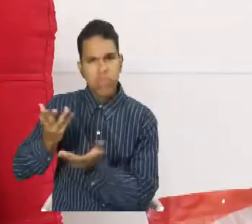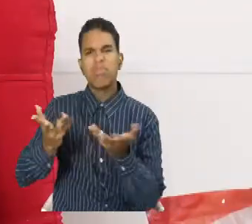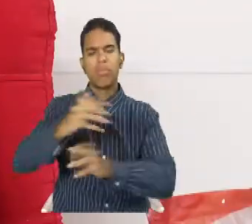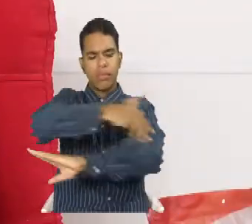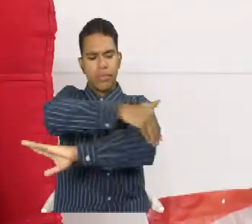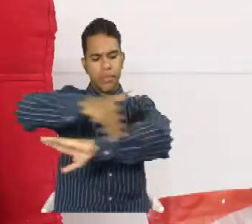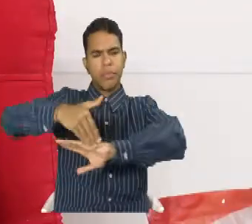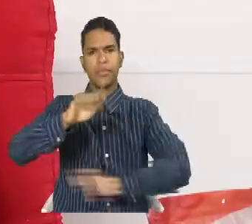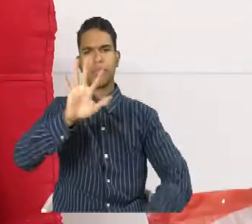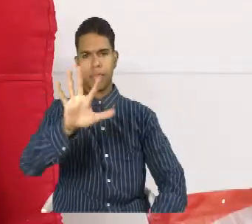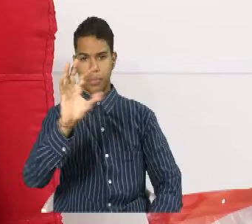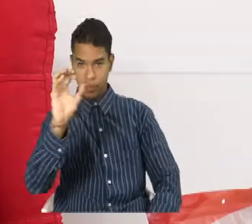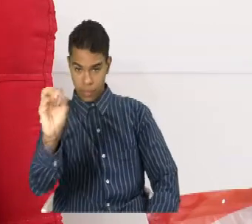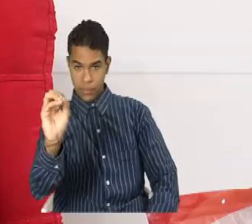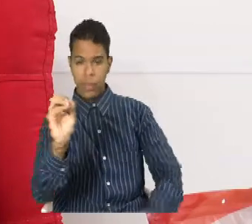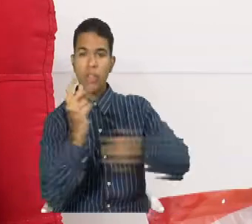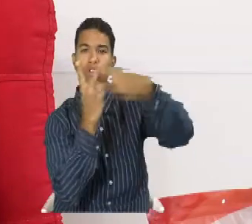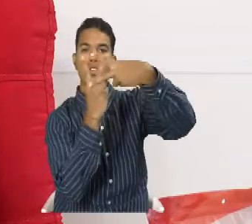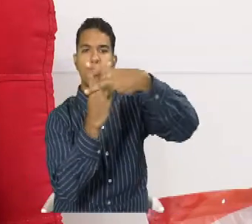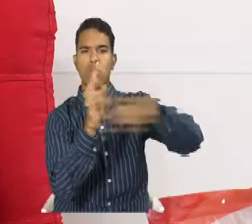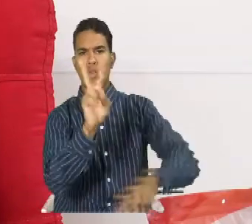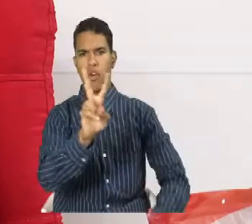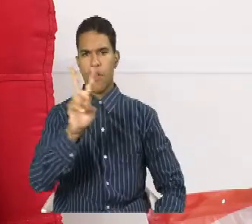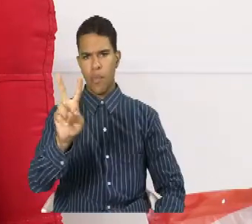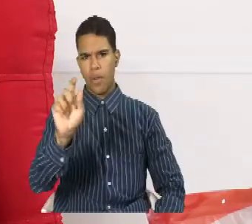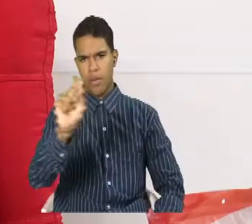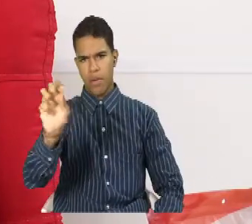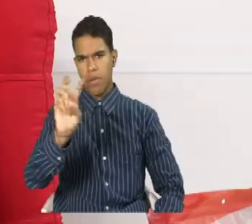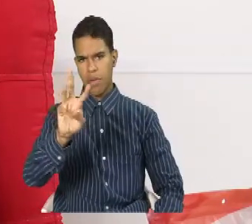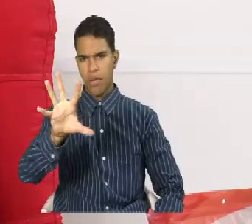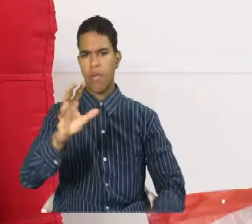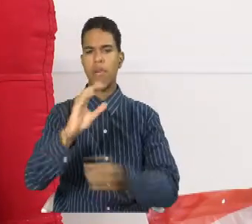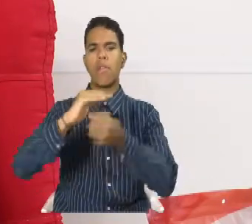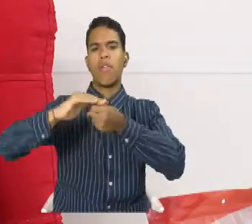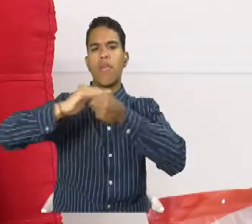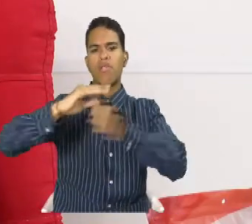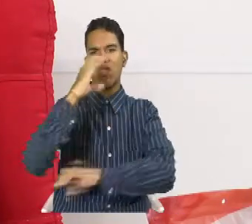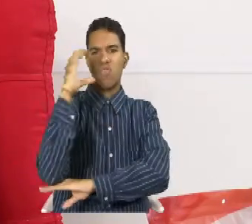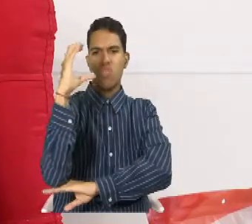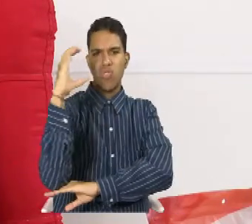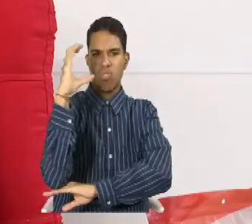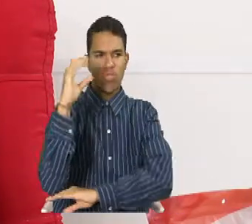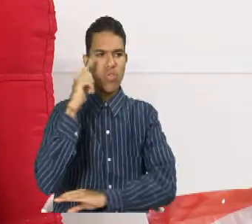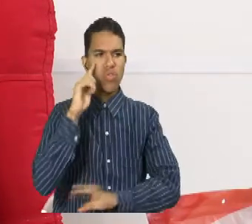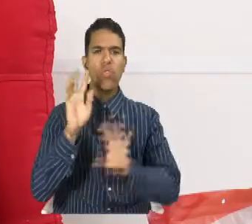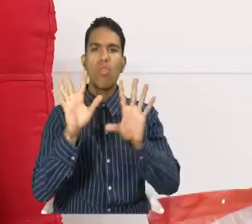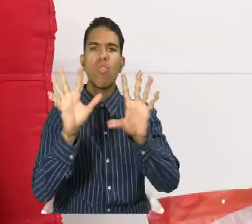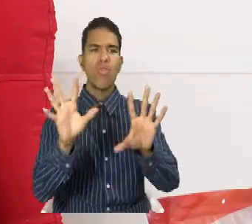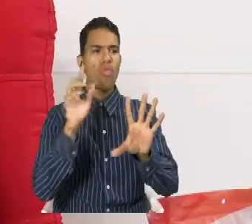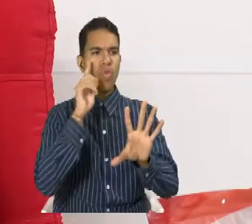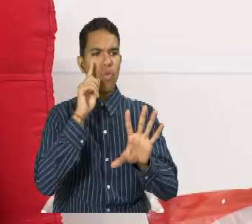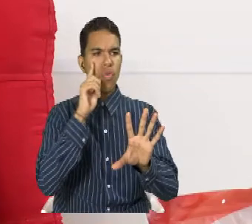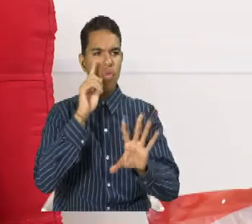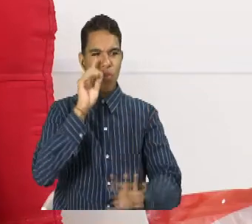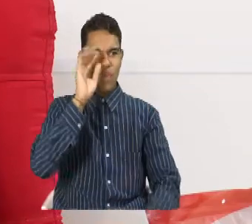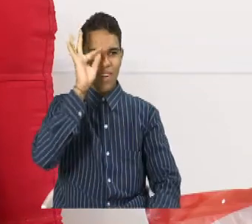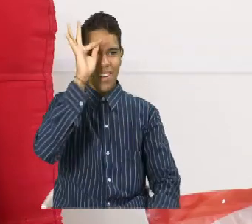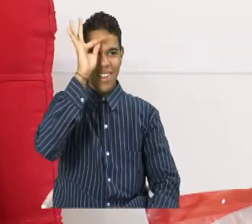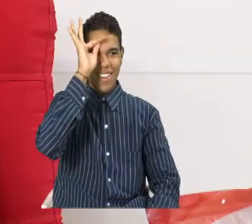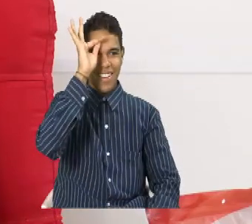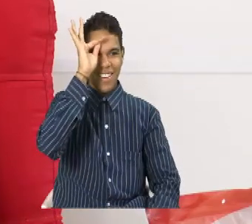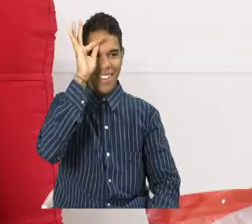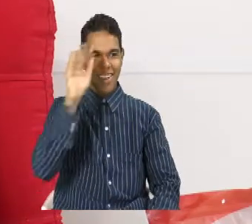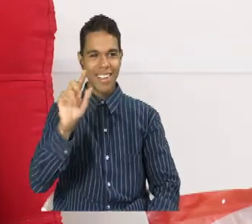calle 50, número 2235, en el barrio Colombia. Eso queda después de líneas hospitalarias. Ay, estoy